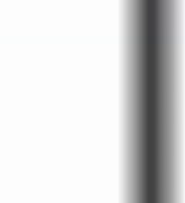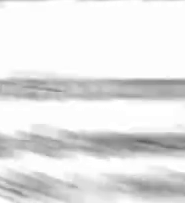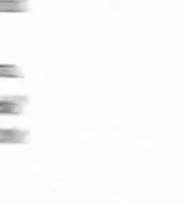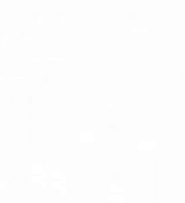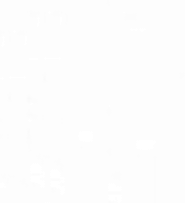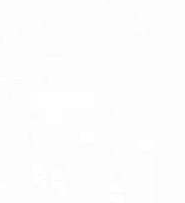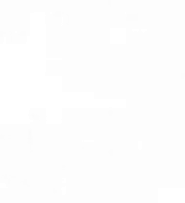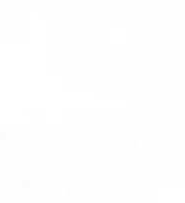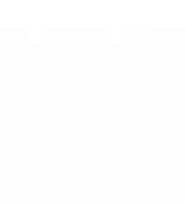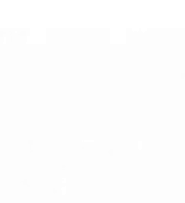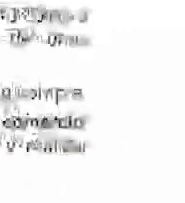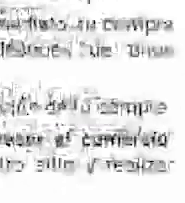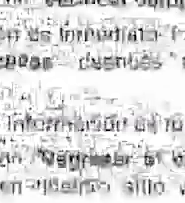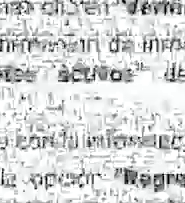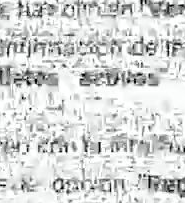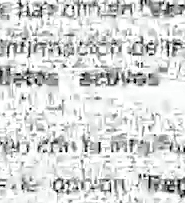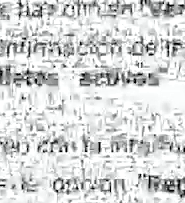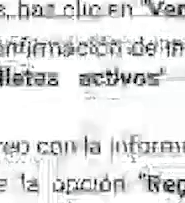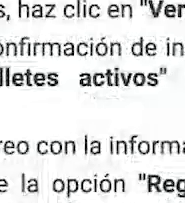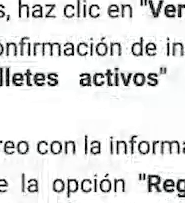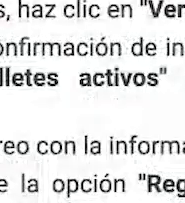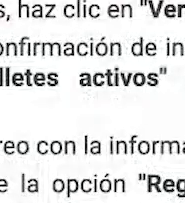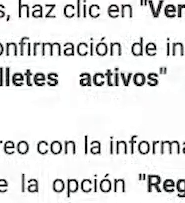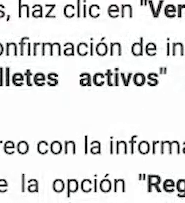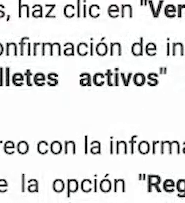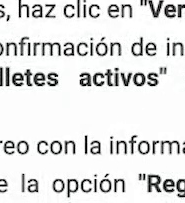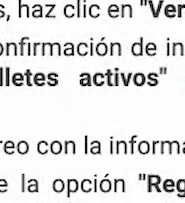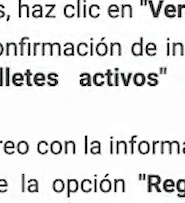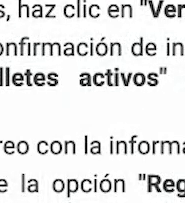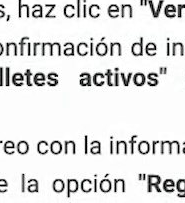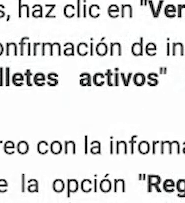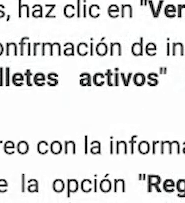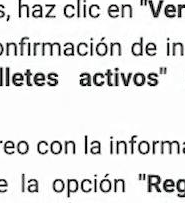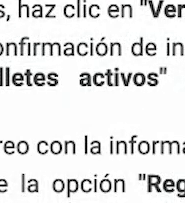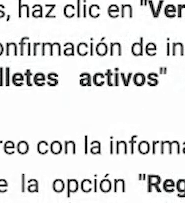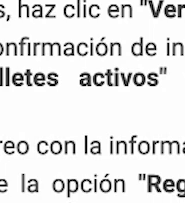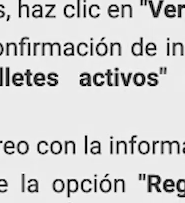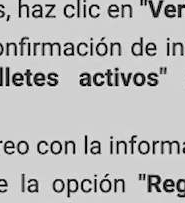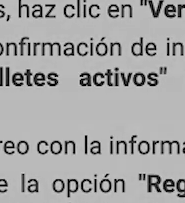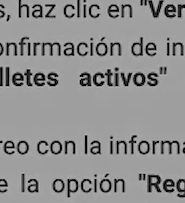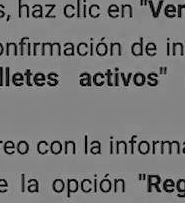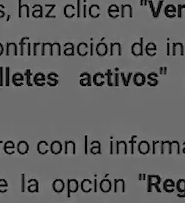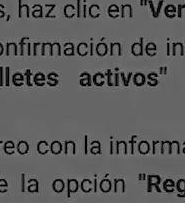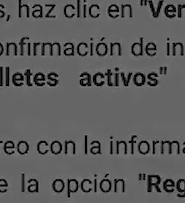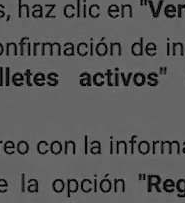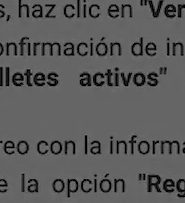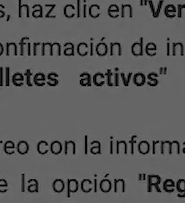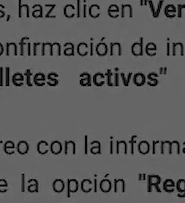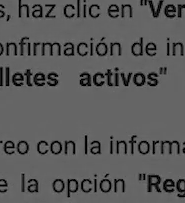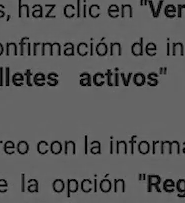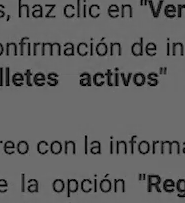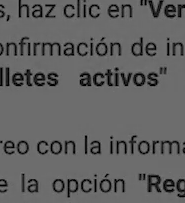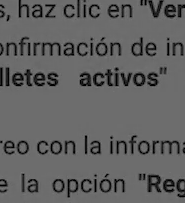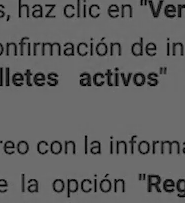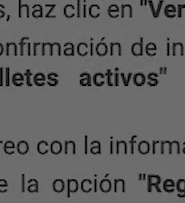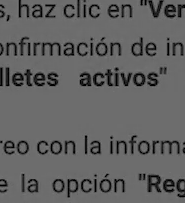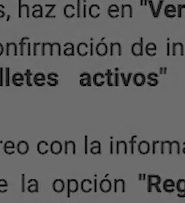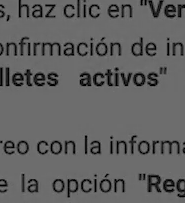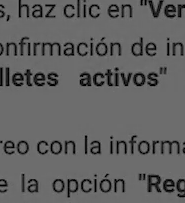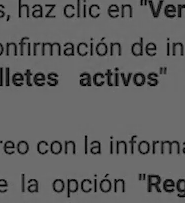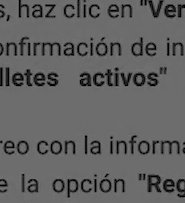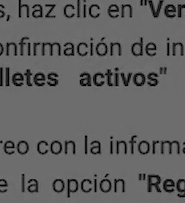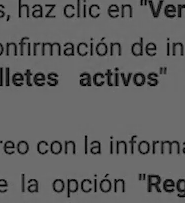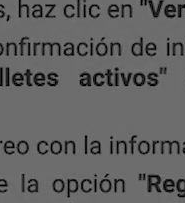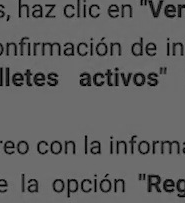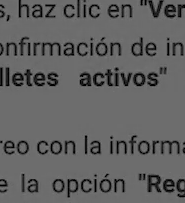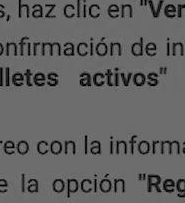digital. Podés revisar los números que compraste en la pestaña lateral de Tres Monazos, haciendo clic en números activos si son